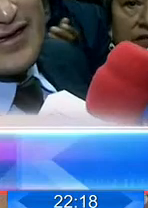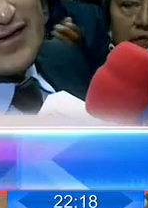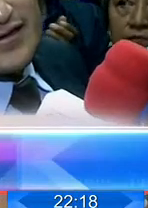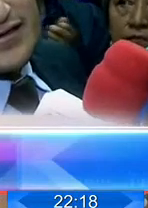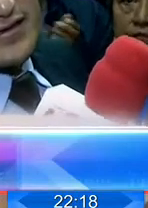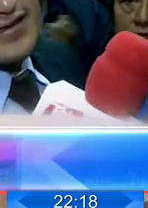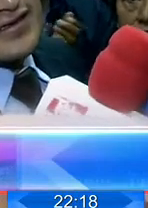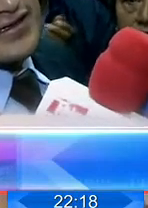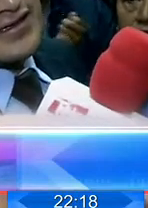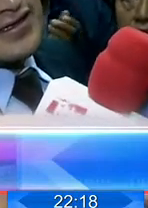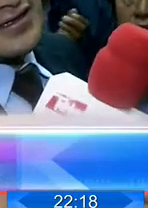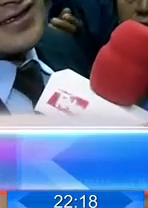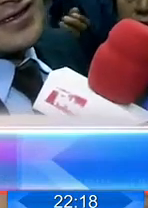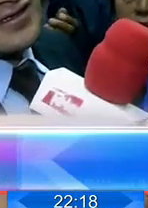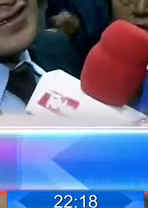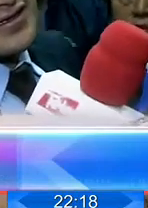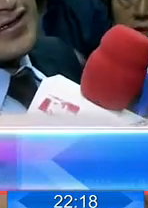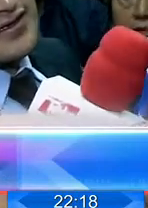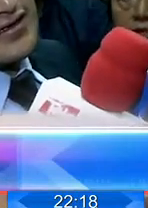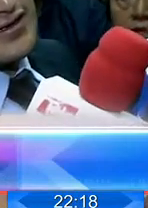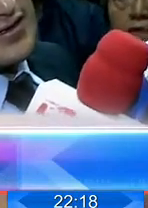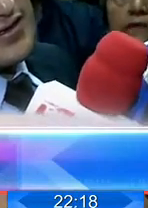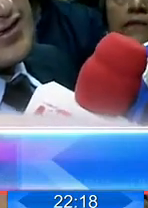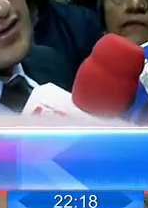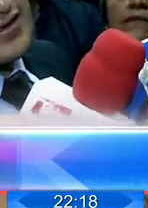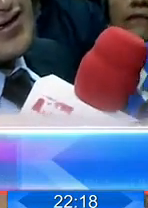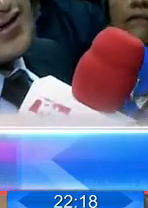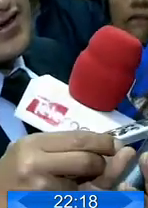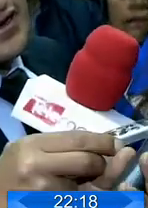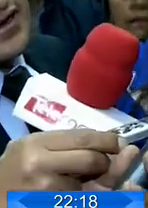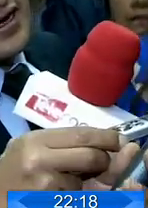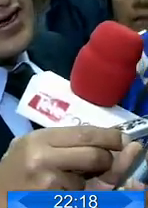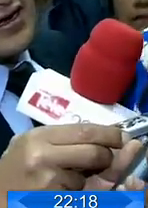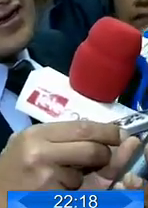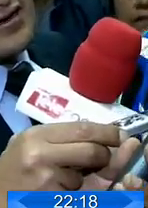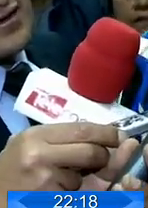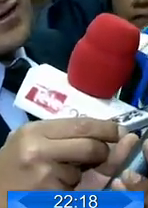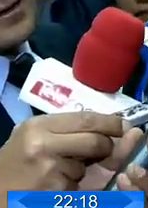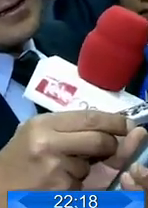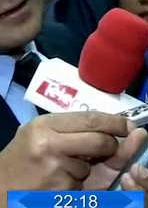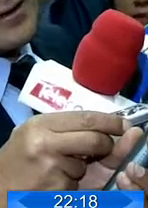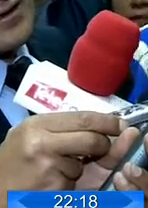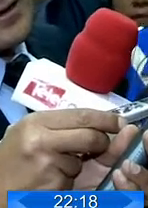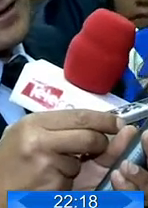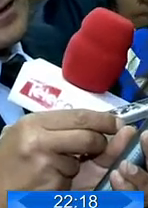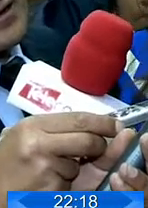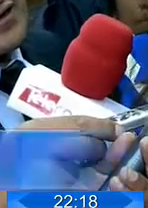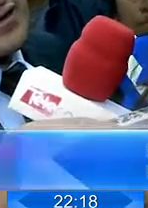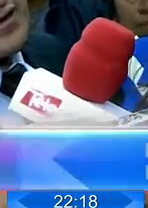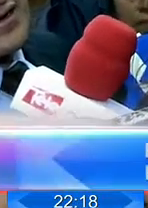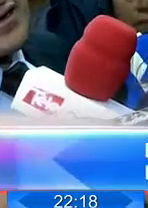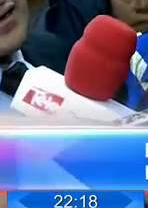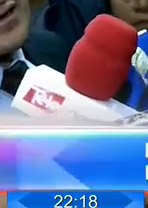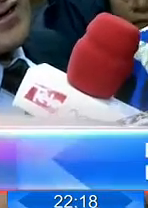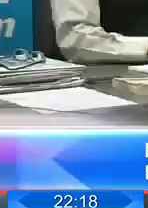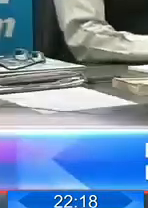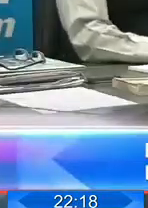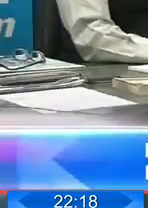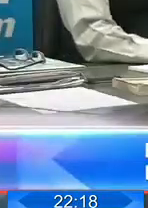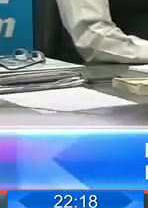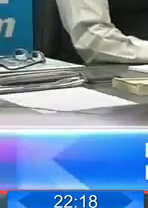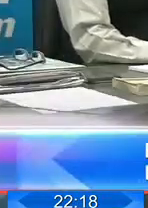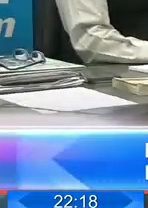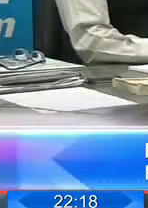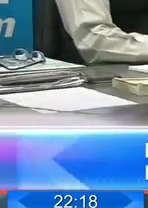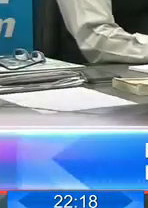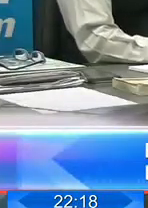No me encontrarán por los tejados. Yo estaré aquí presta para que la Administración de Justicia pueda llevar adelante esta investigación.